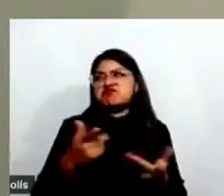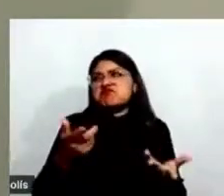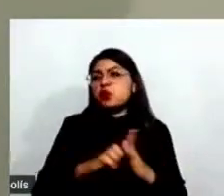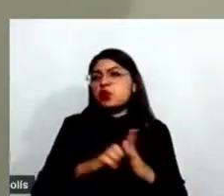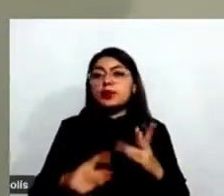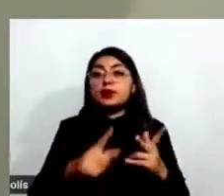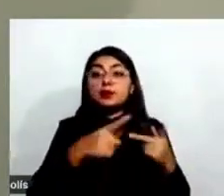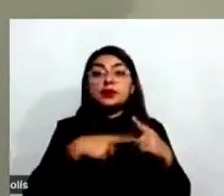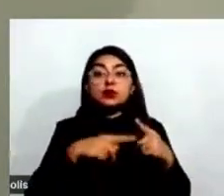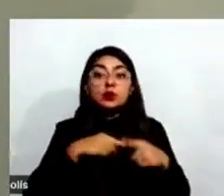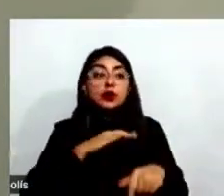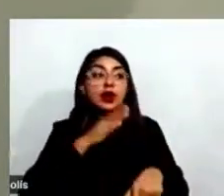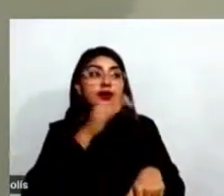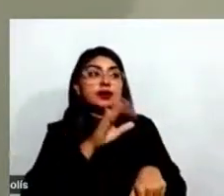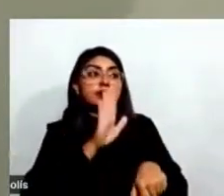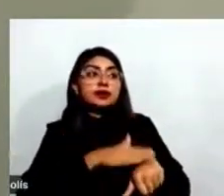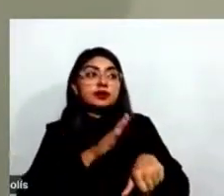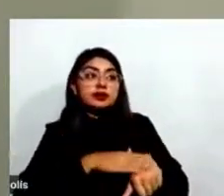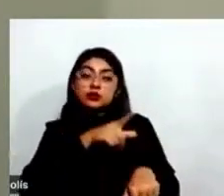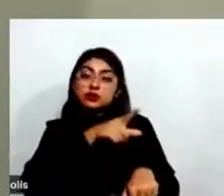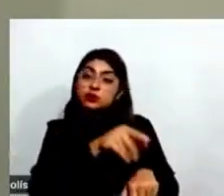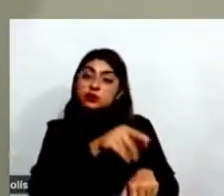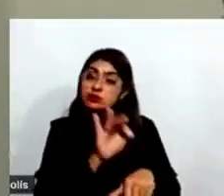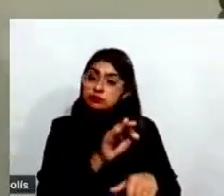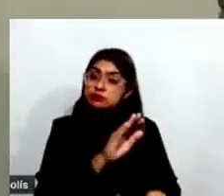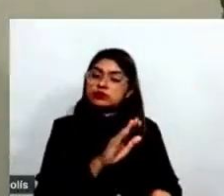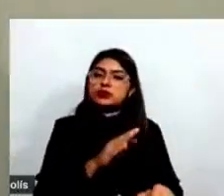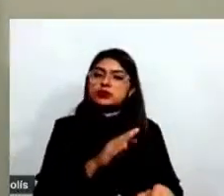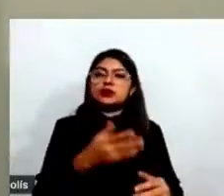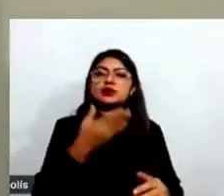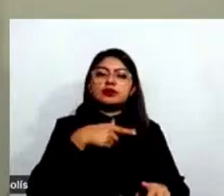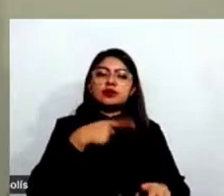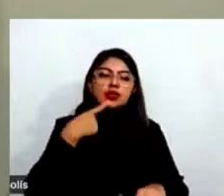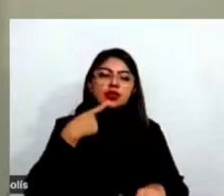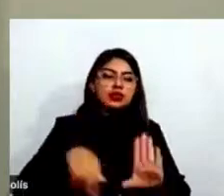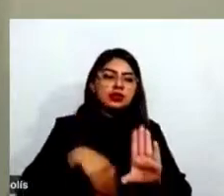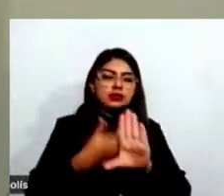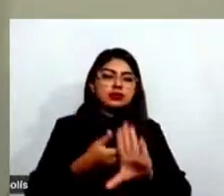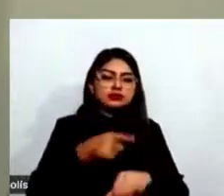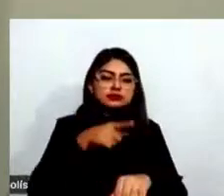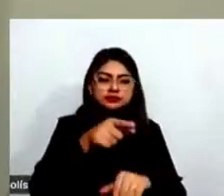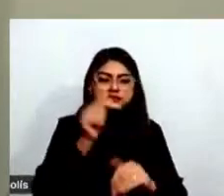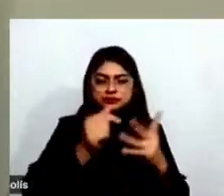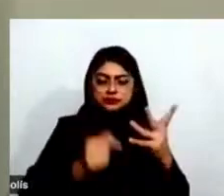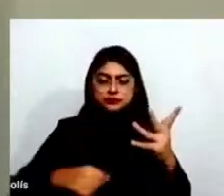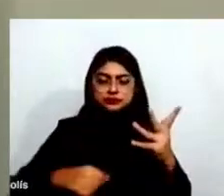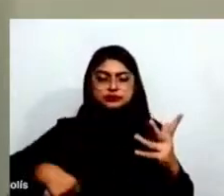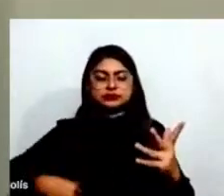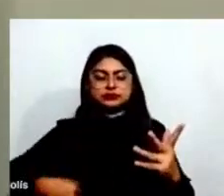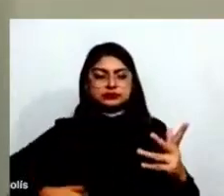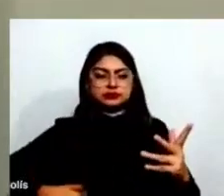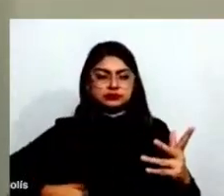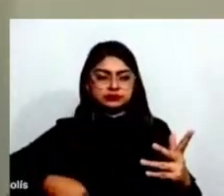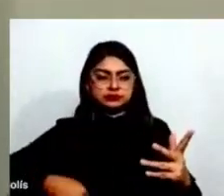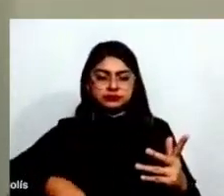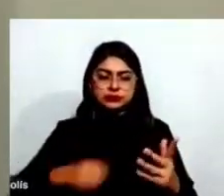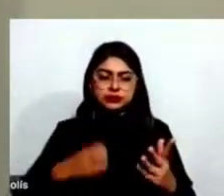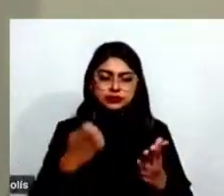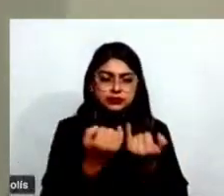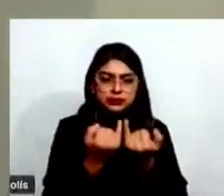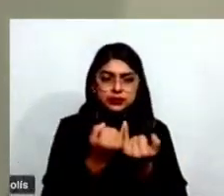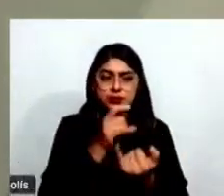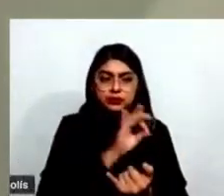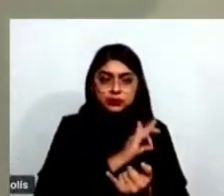tener un tiempo para preparar su defensa, el derecho a presentar testigos y contrainterrogarlos, y si así